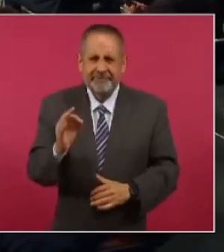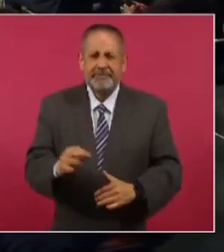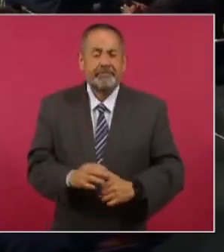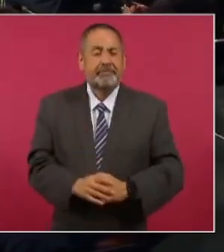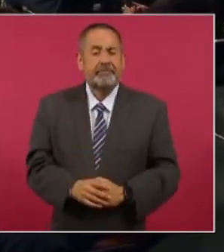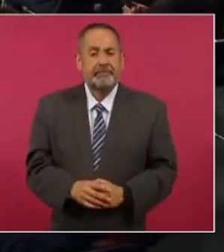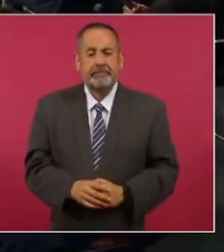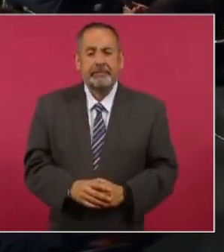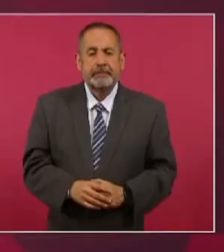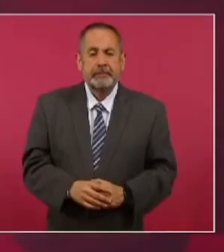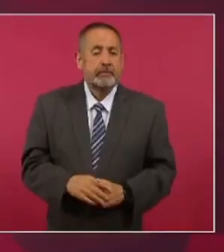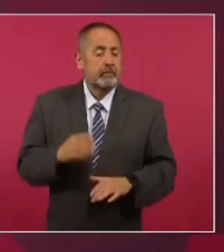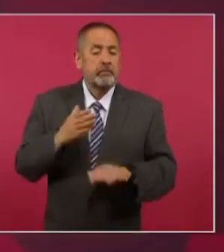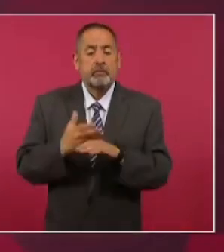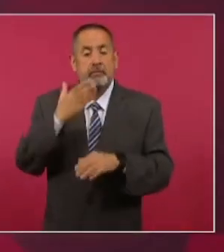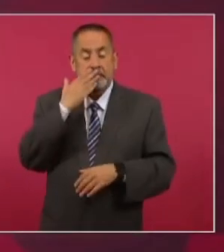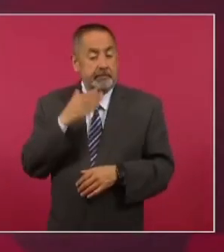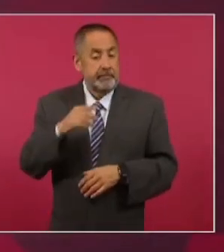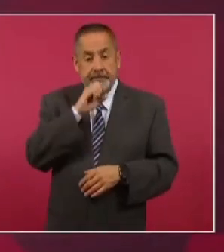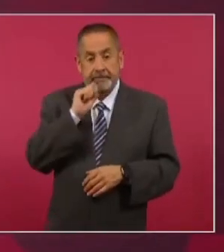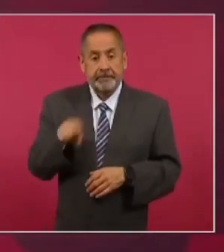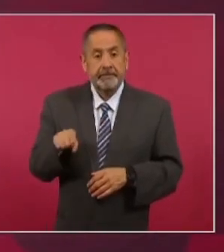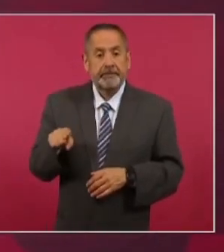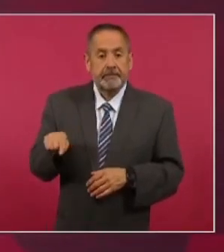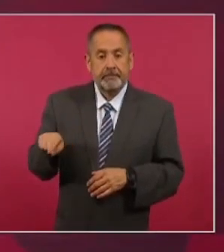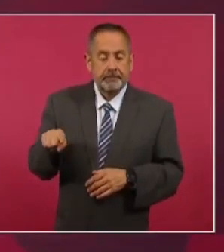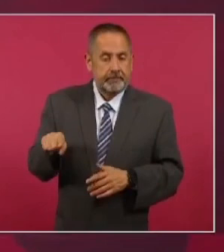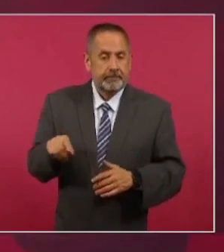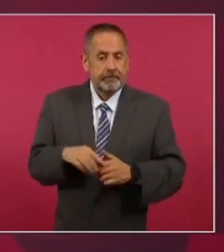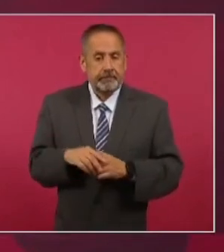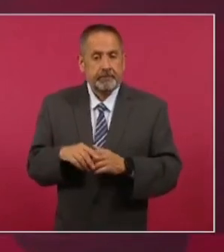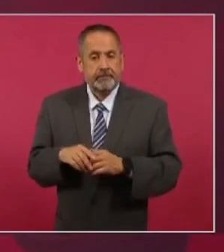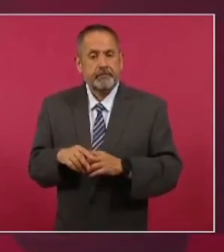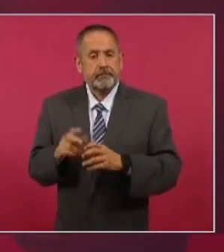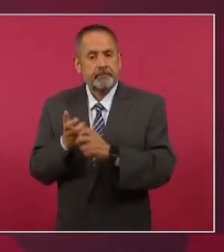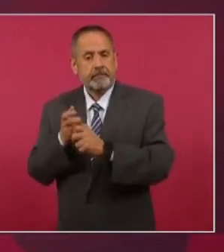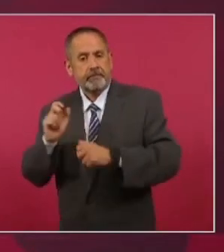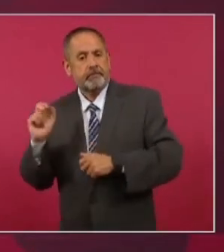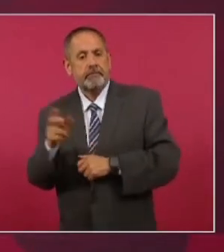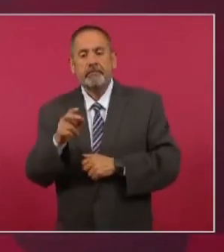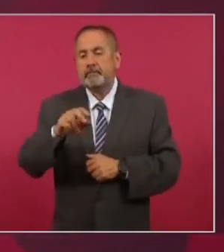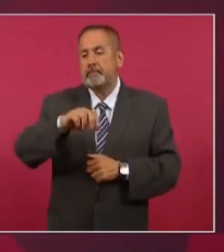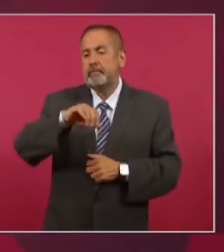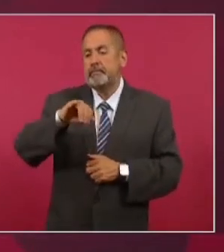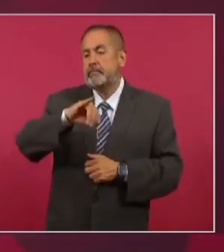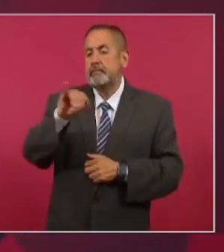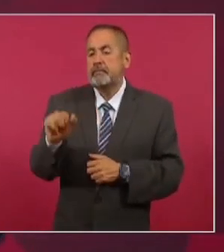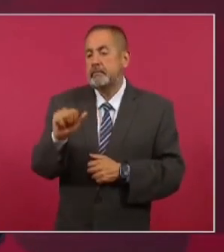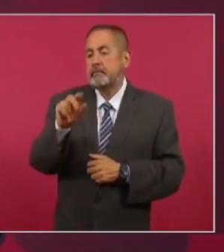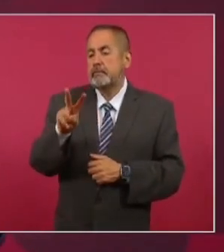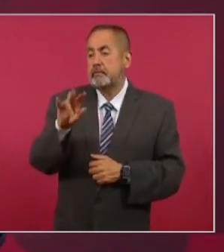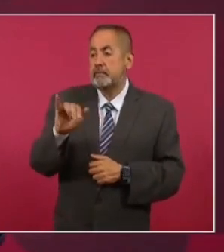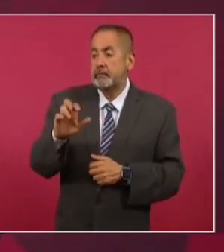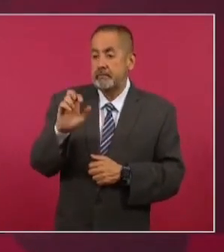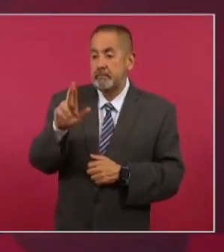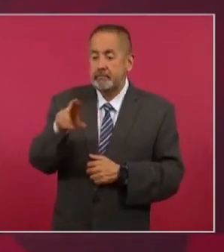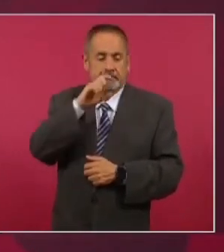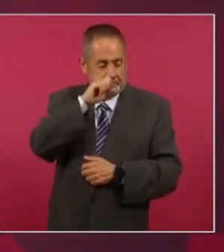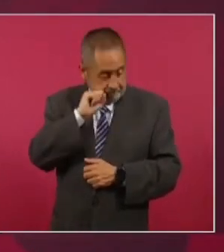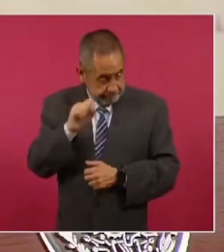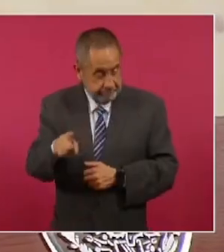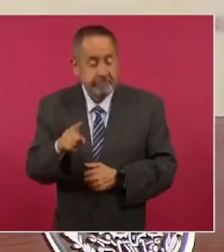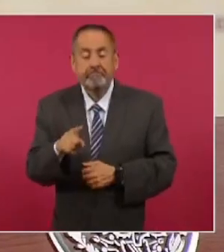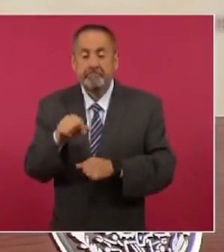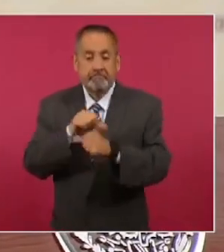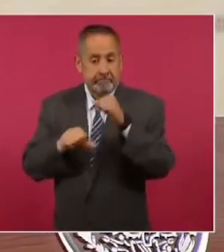estuvo muy bien también el picheo Javier Asad también